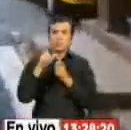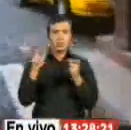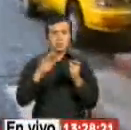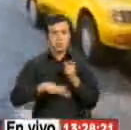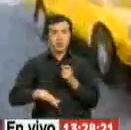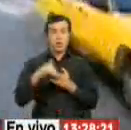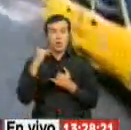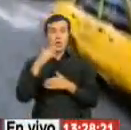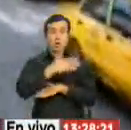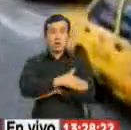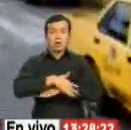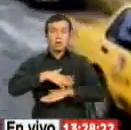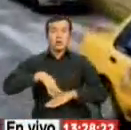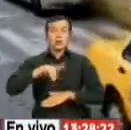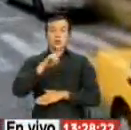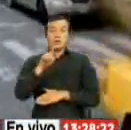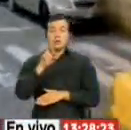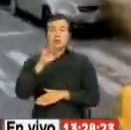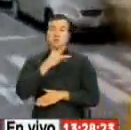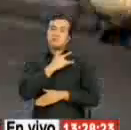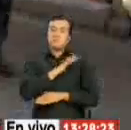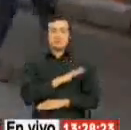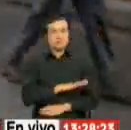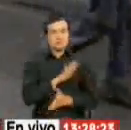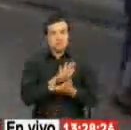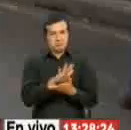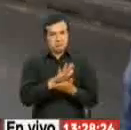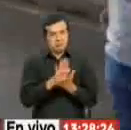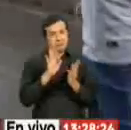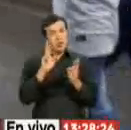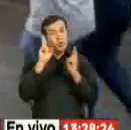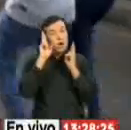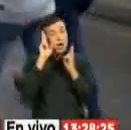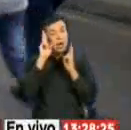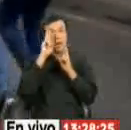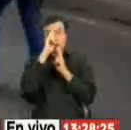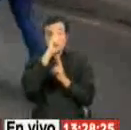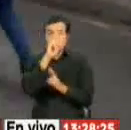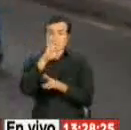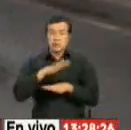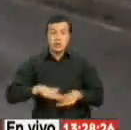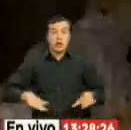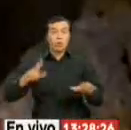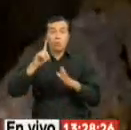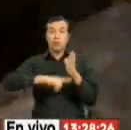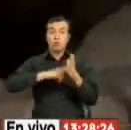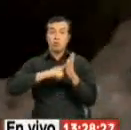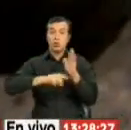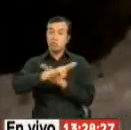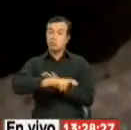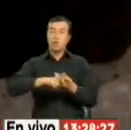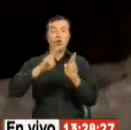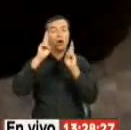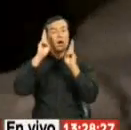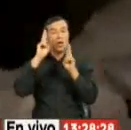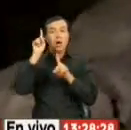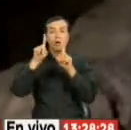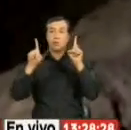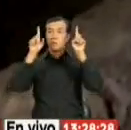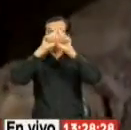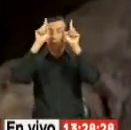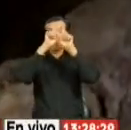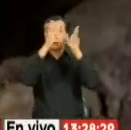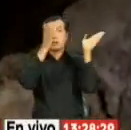por ahora en las calles de zaruma se respira tranquilidad esperan que se respete el área de exclusión y el cierre de algunas